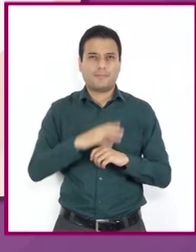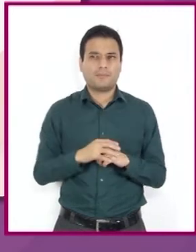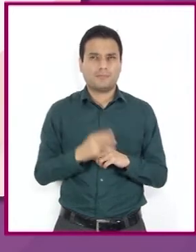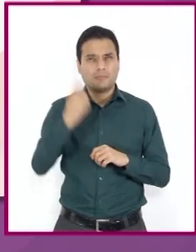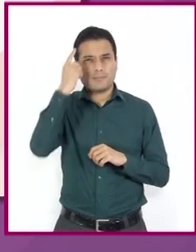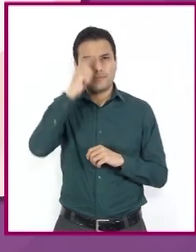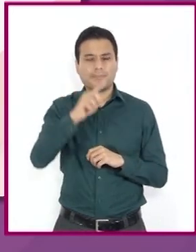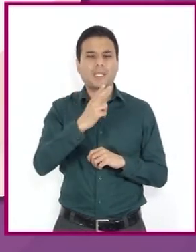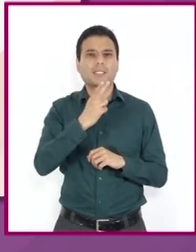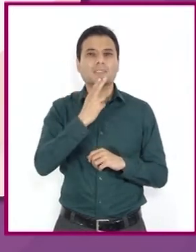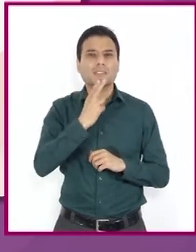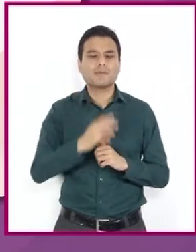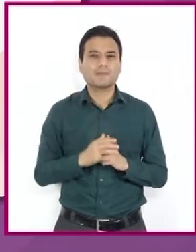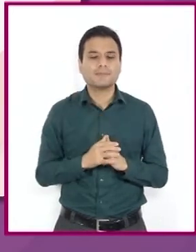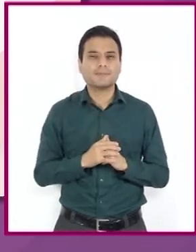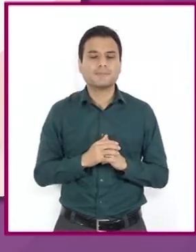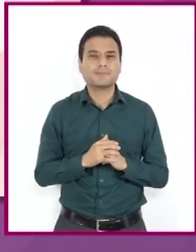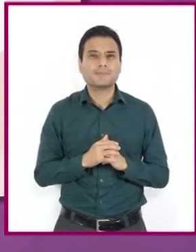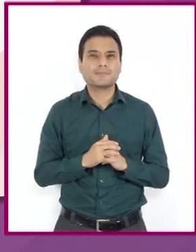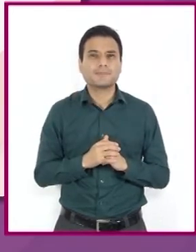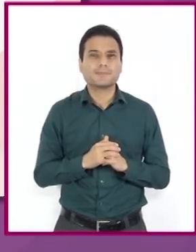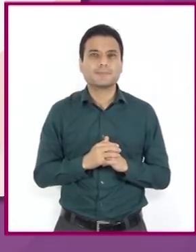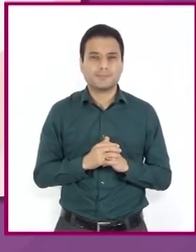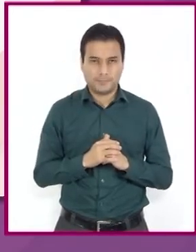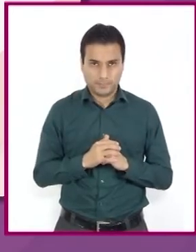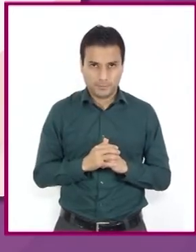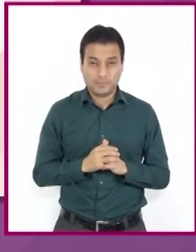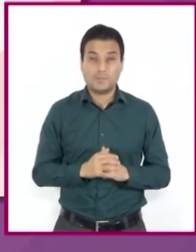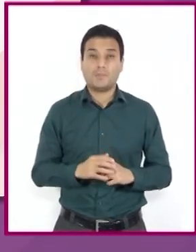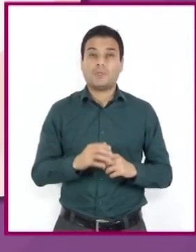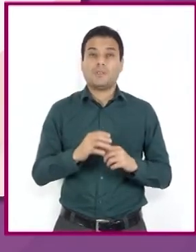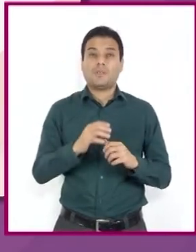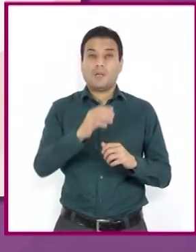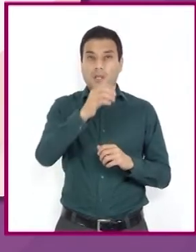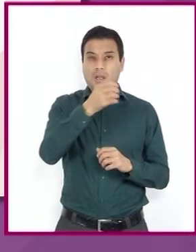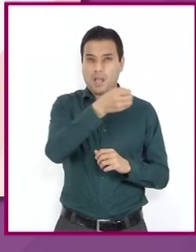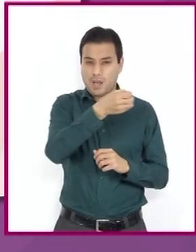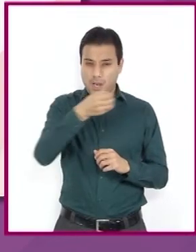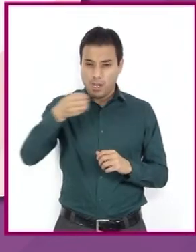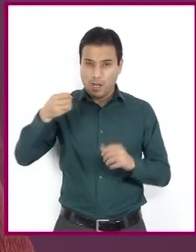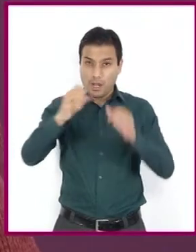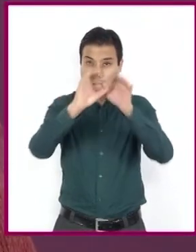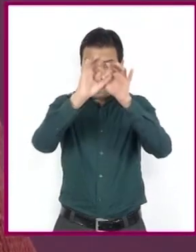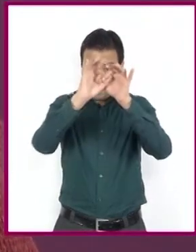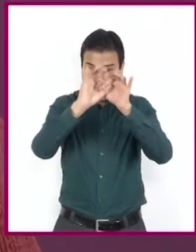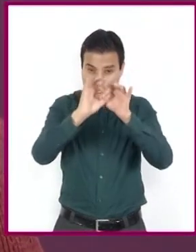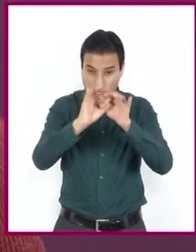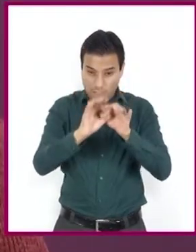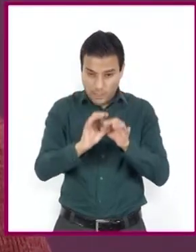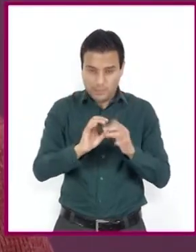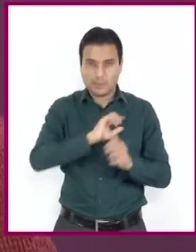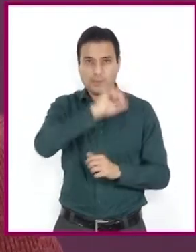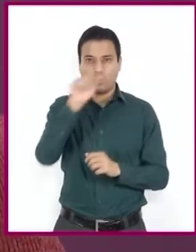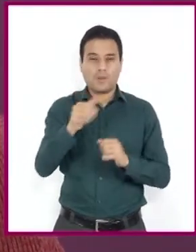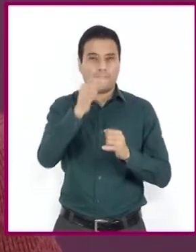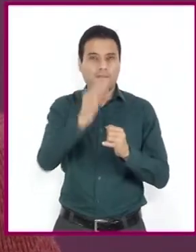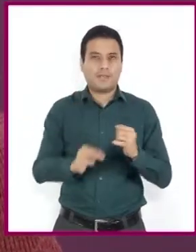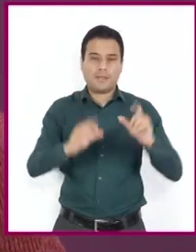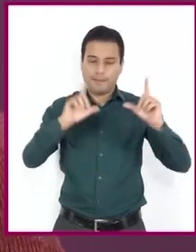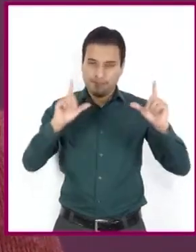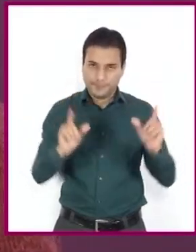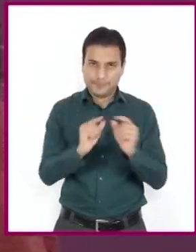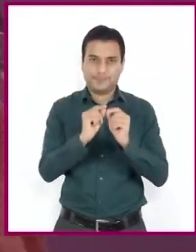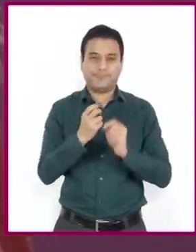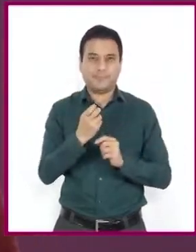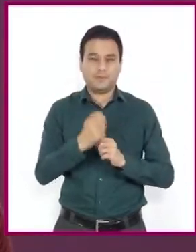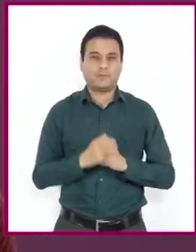función es darle un desenlace lógico al texto. Se trata de un resumen de lo